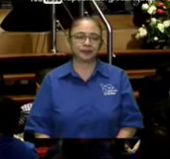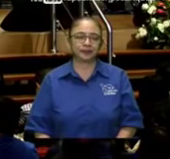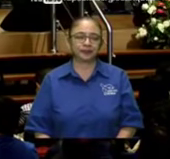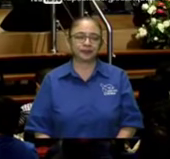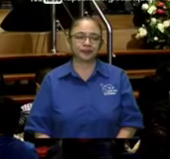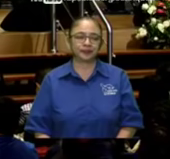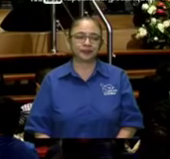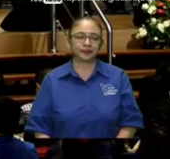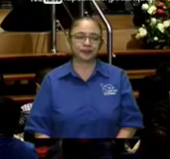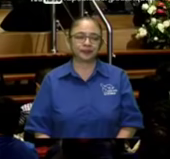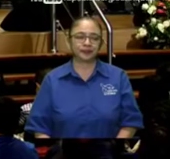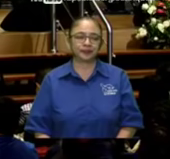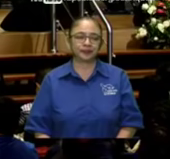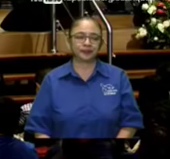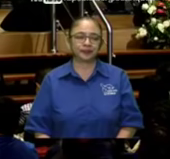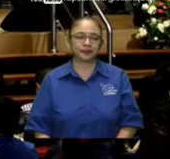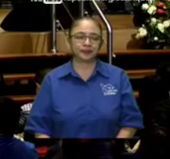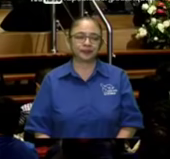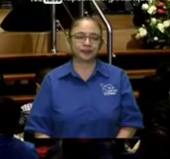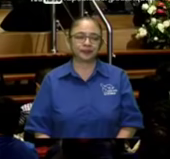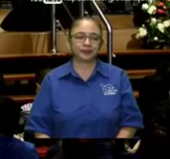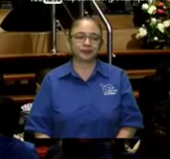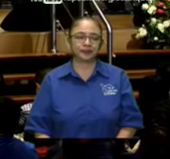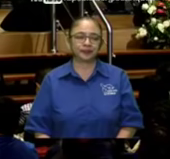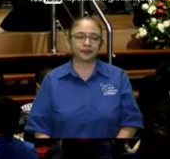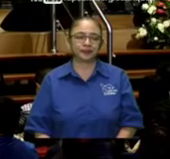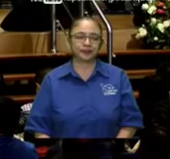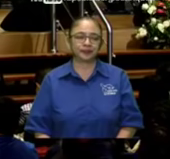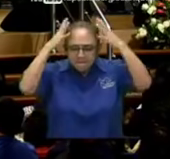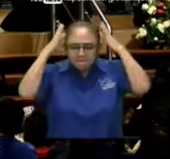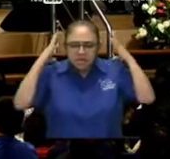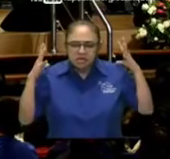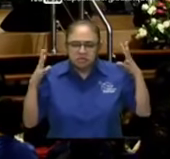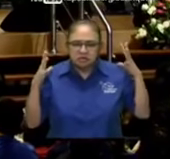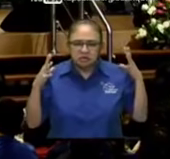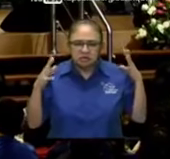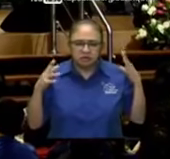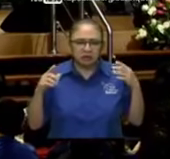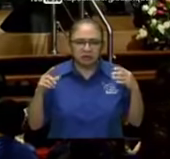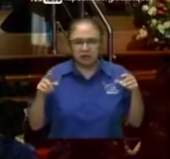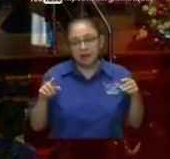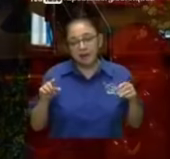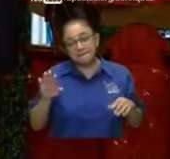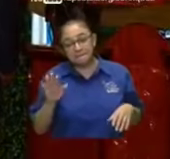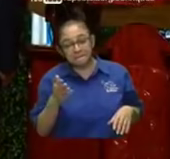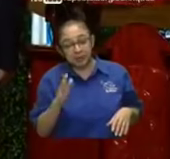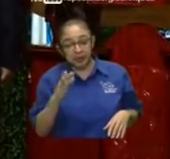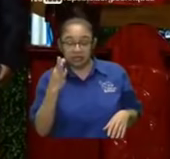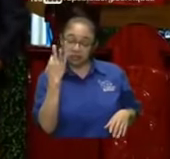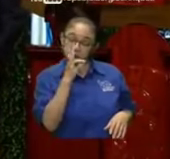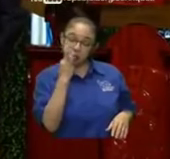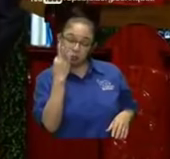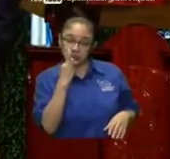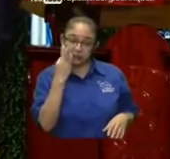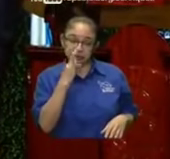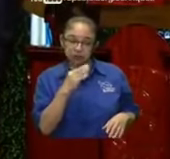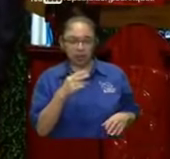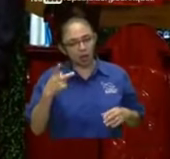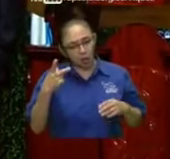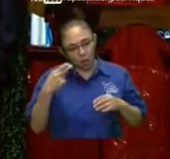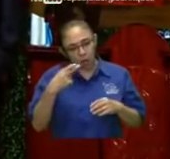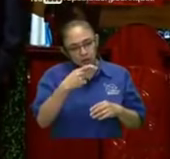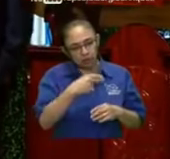muchachita. Pero parte de la norma es que venga su pelito más corto. Entonces de repente el papá dice, no, si aquí la autoridad soy